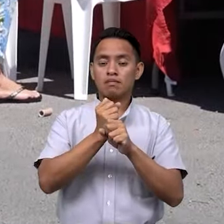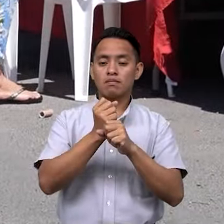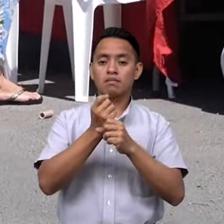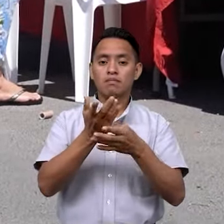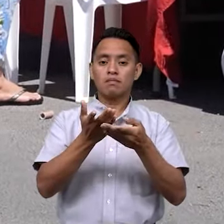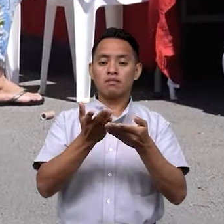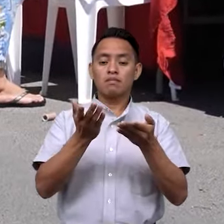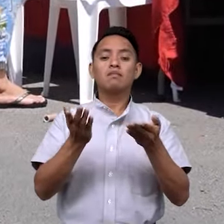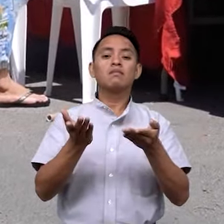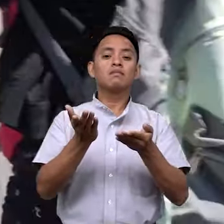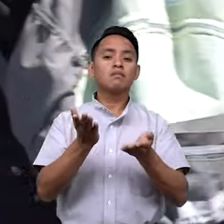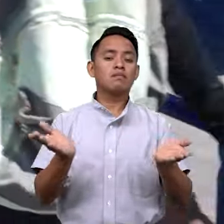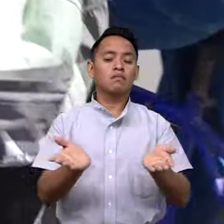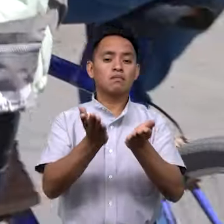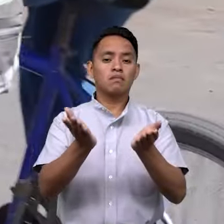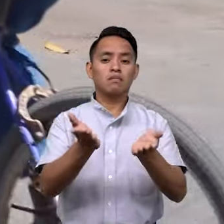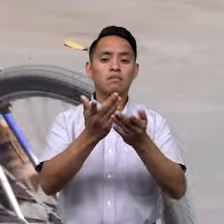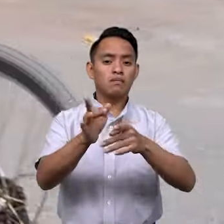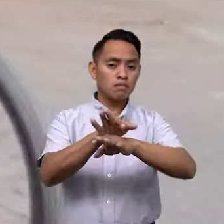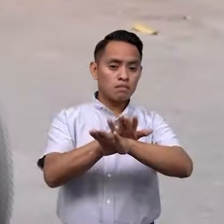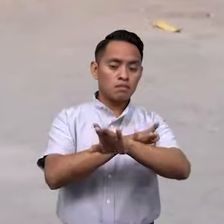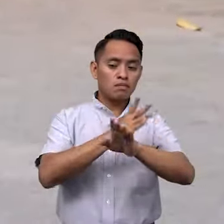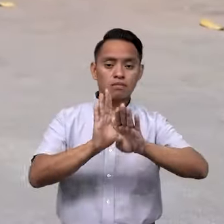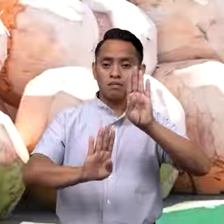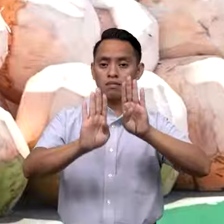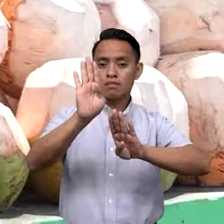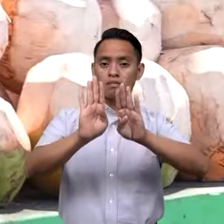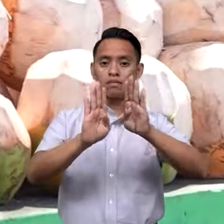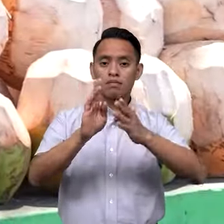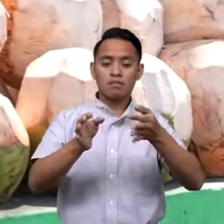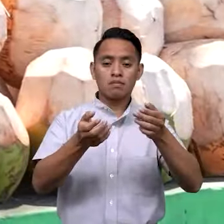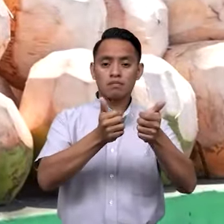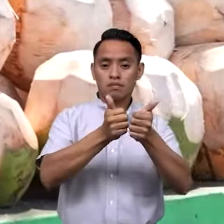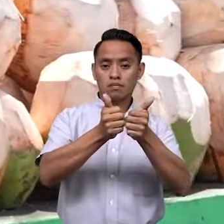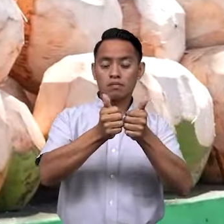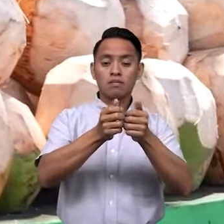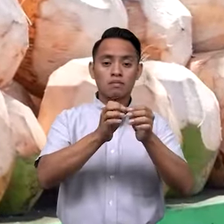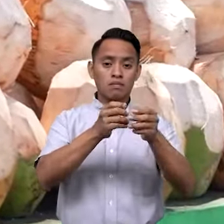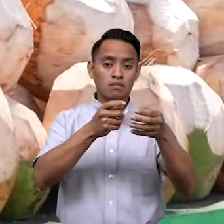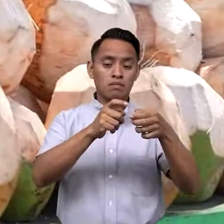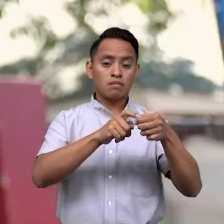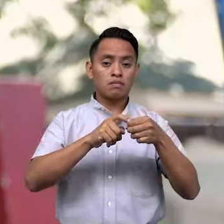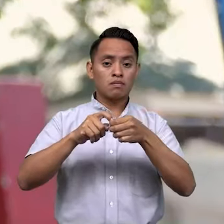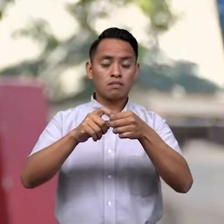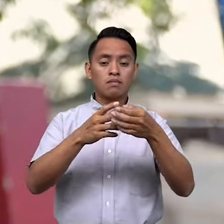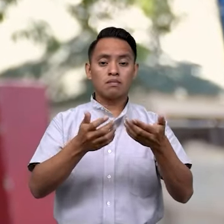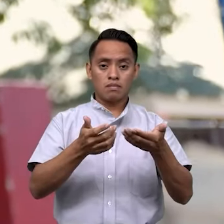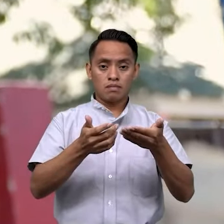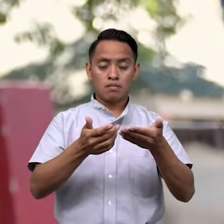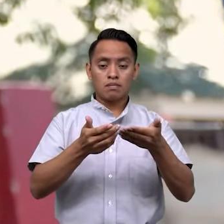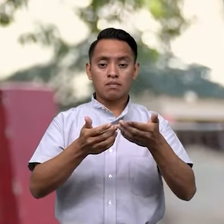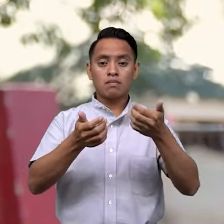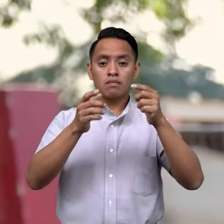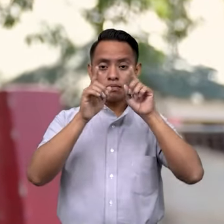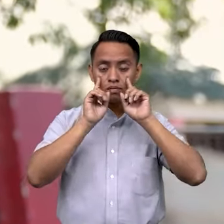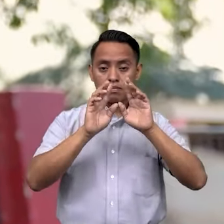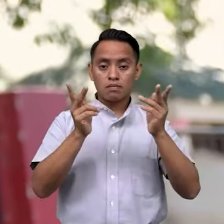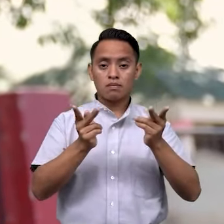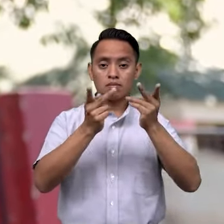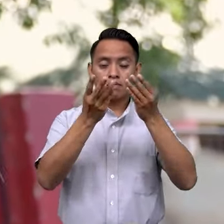también generan una promoción de la conciencia participativa y coordinada para el resguardo de la vida y la economía